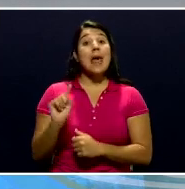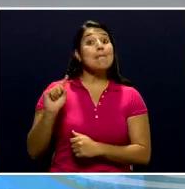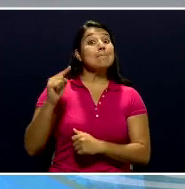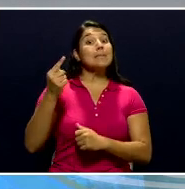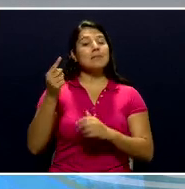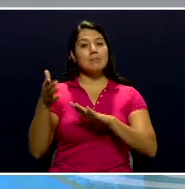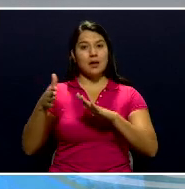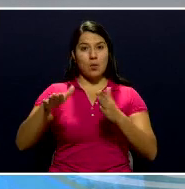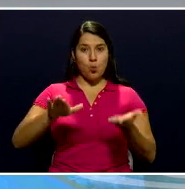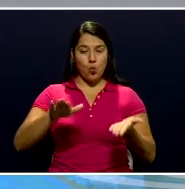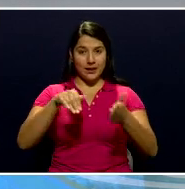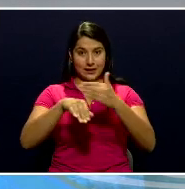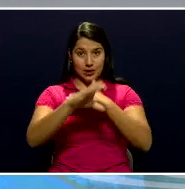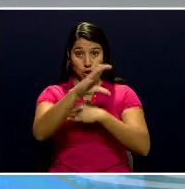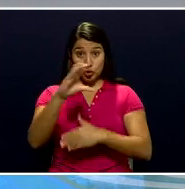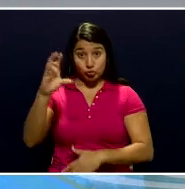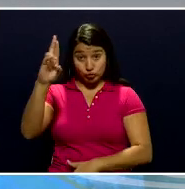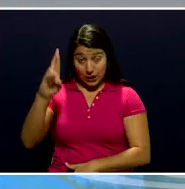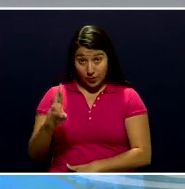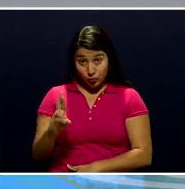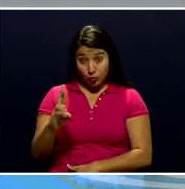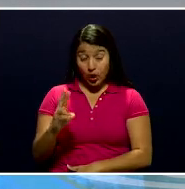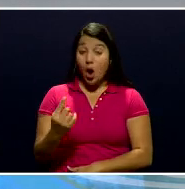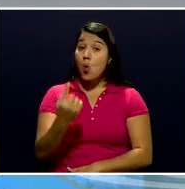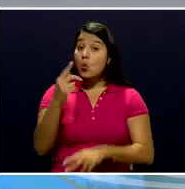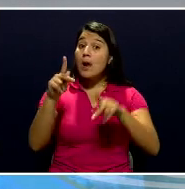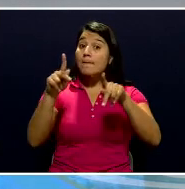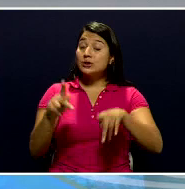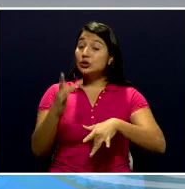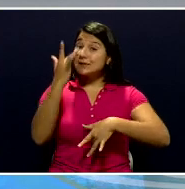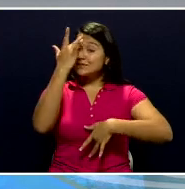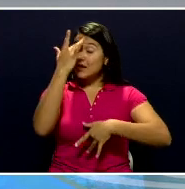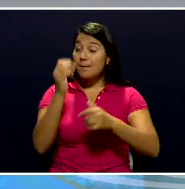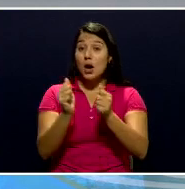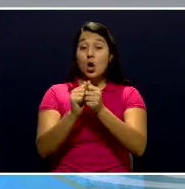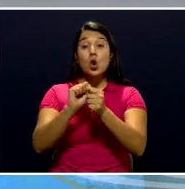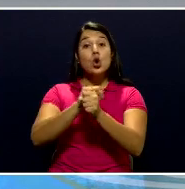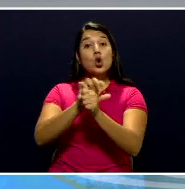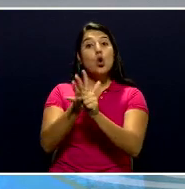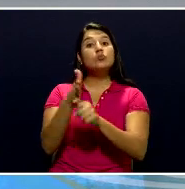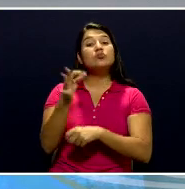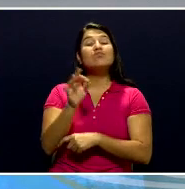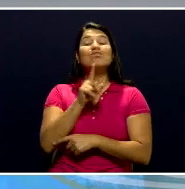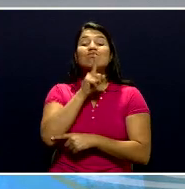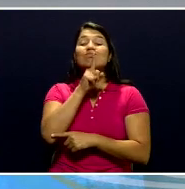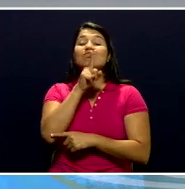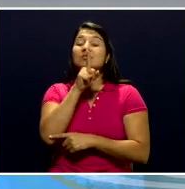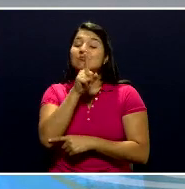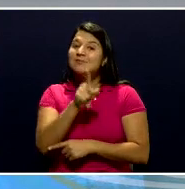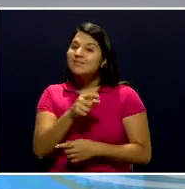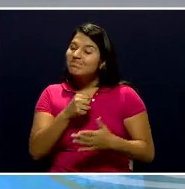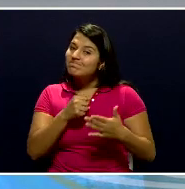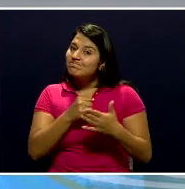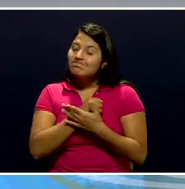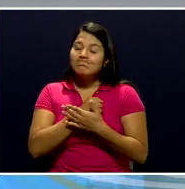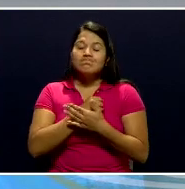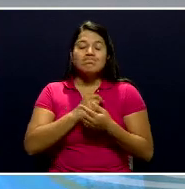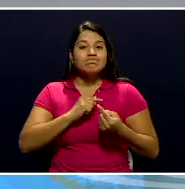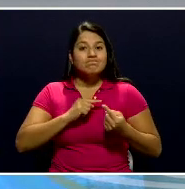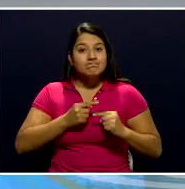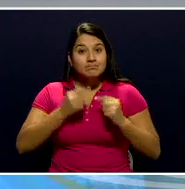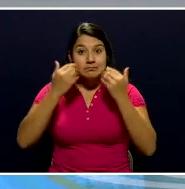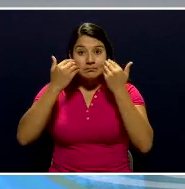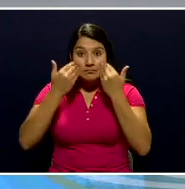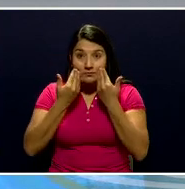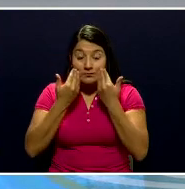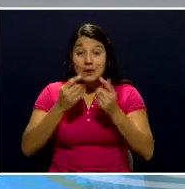Costa Rica de uno de los enfermos de COVID-19 es un hecho muy lamentable, muy triste,